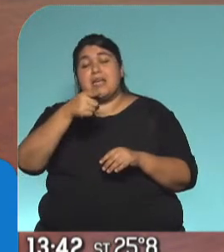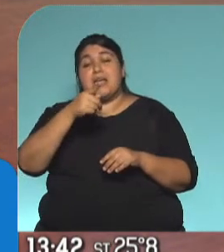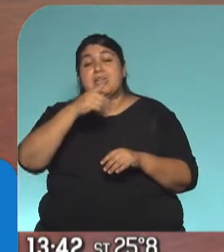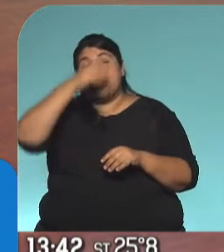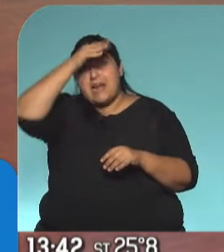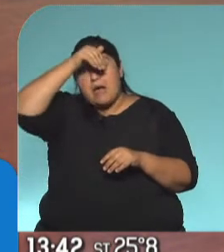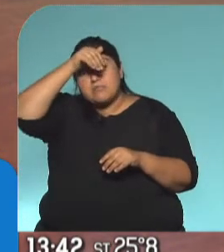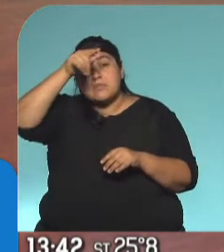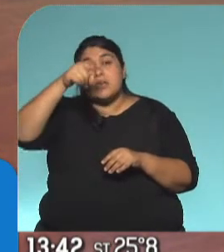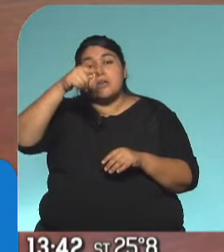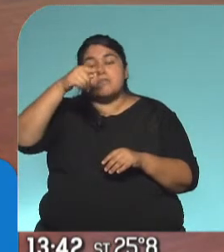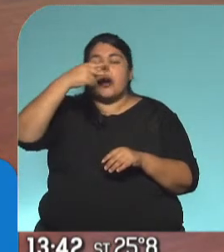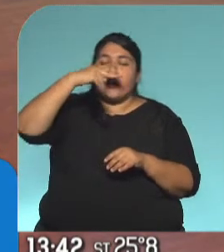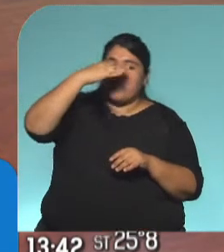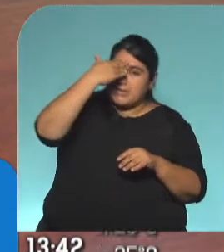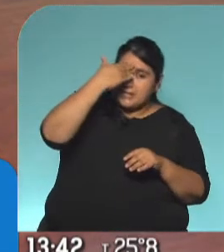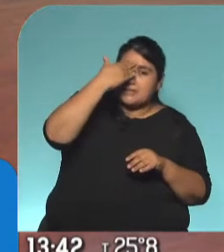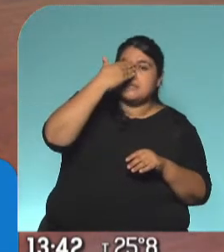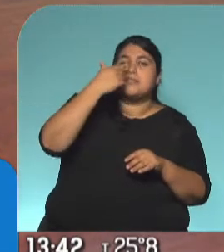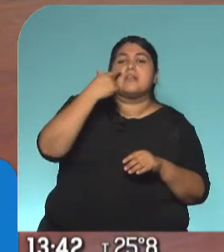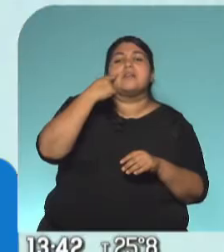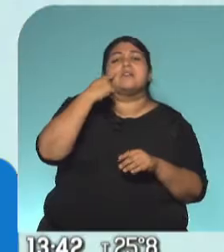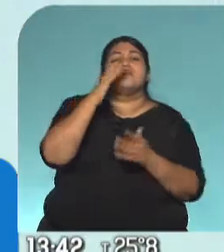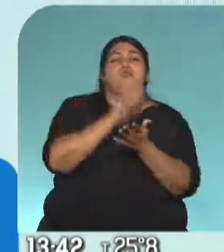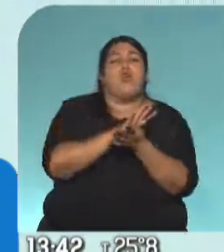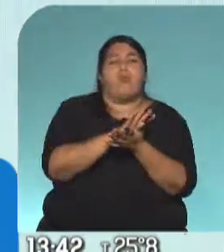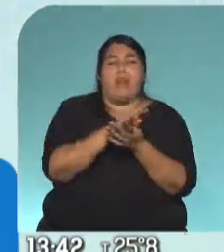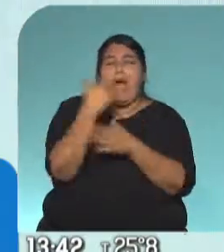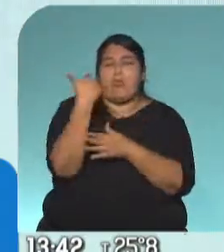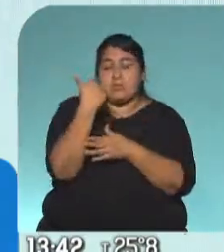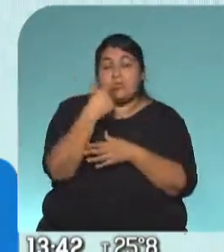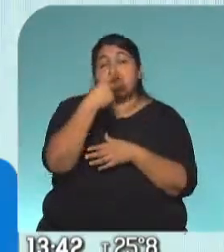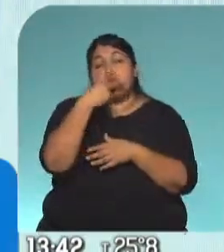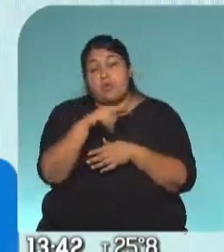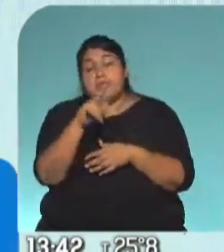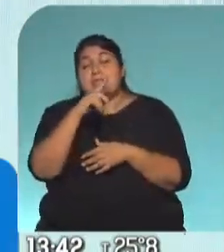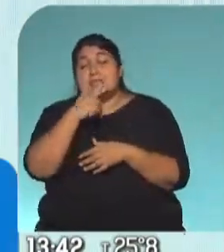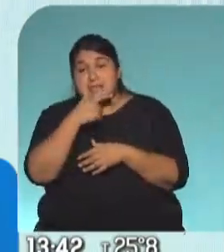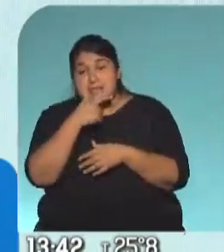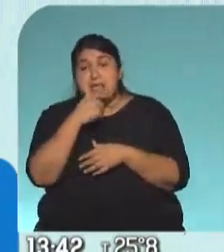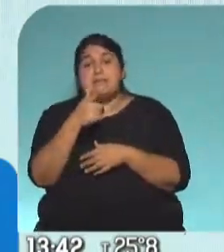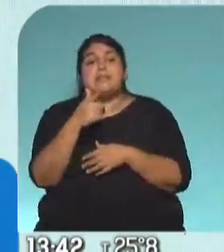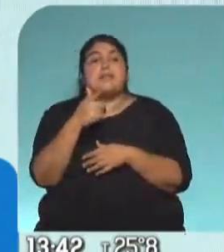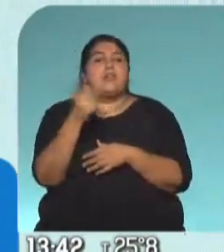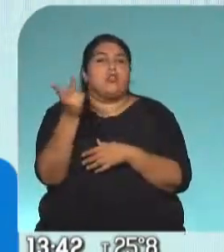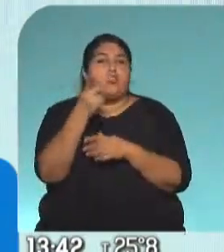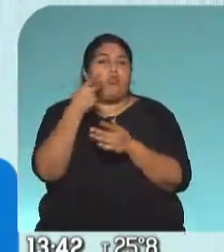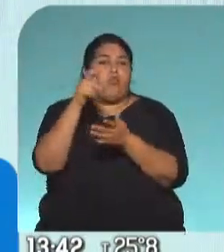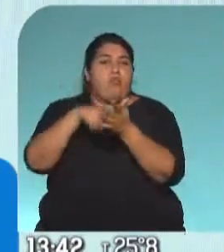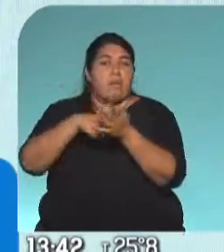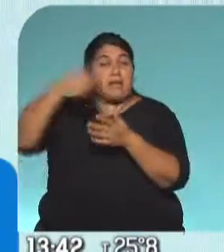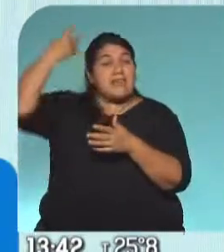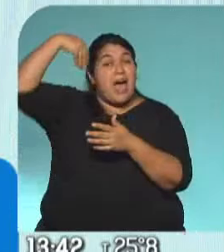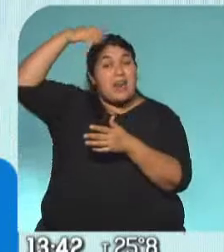y 2015 también, inicio de la ofensiva saudí en Yemen, lo decíamos, acuerdo con Irán. En 2017, Trump y el rey Salman firman un acuerdo por el que Arabia